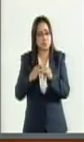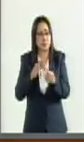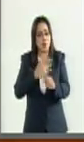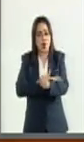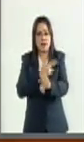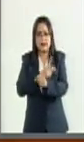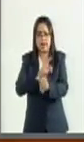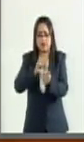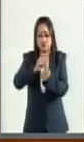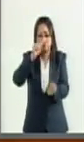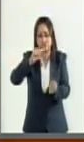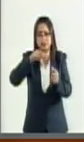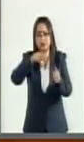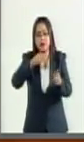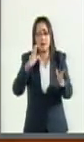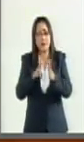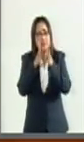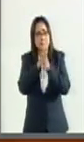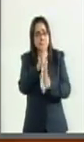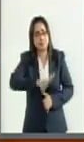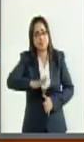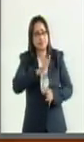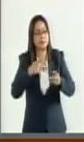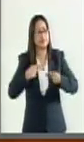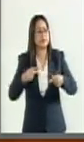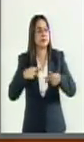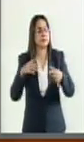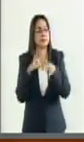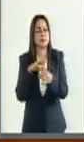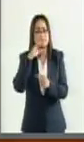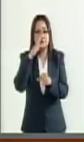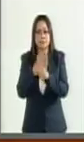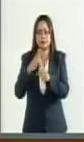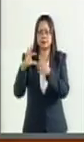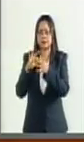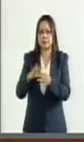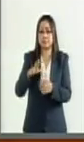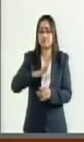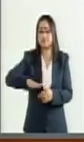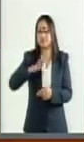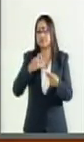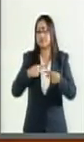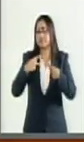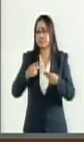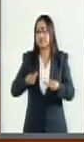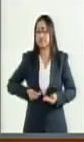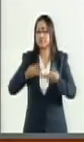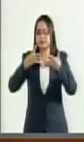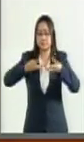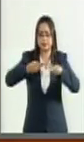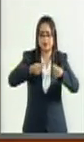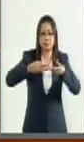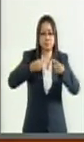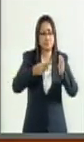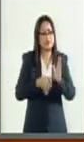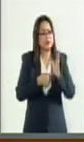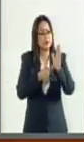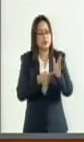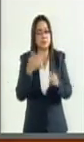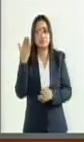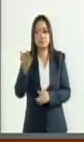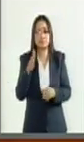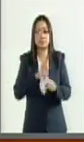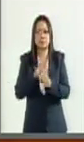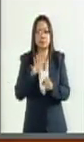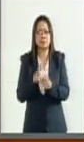transparencia, la participación ciudadana, la responsabilidad pública, la rendición de cuentas y la exigencia de